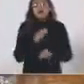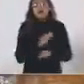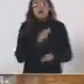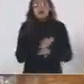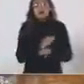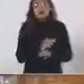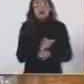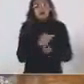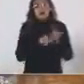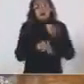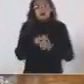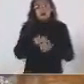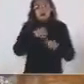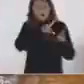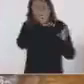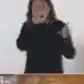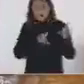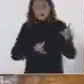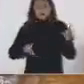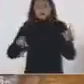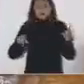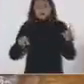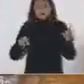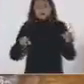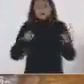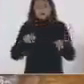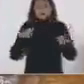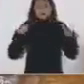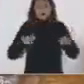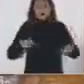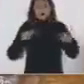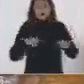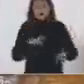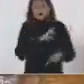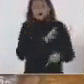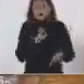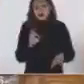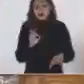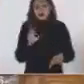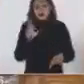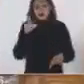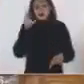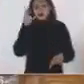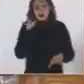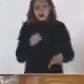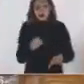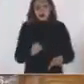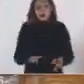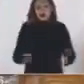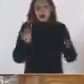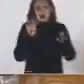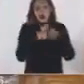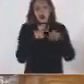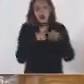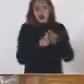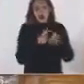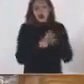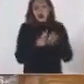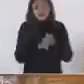manera general en el país. Ninguna persona ya podrá ser procesada